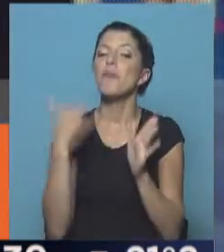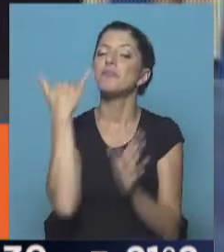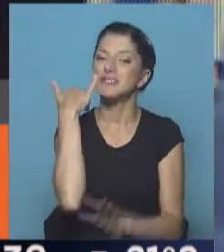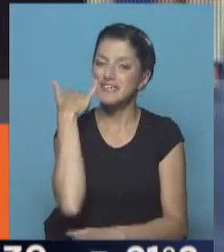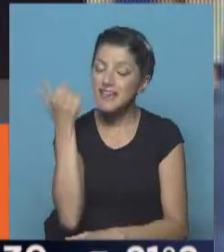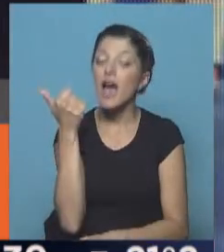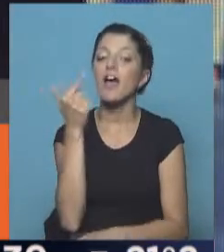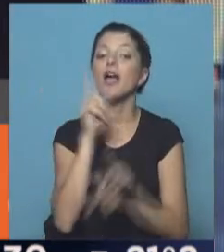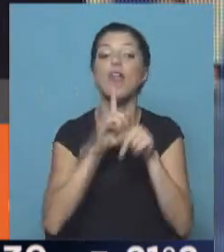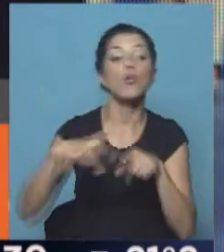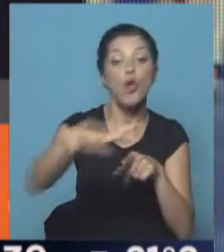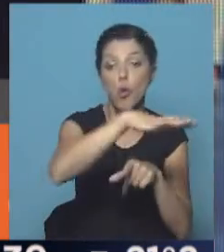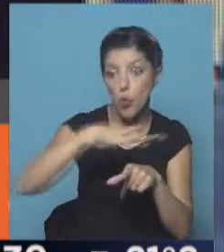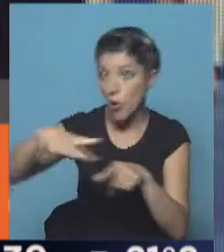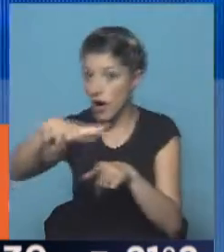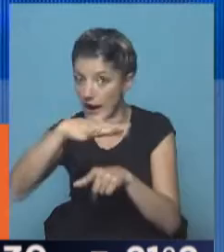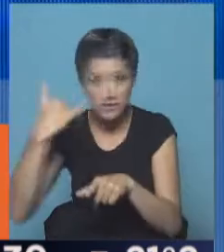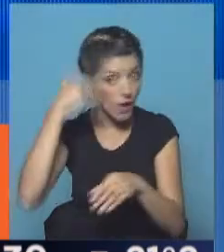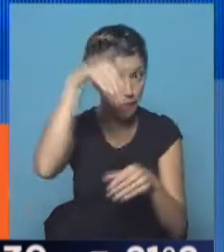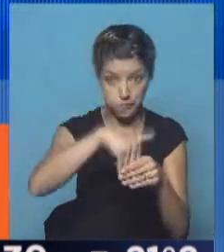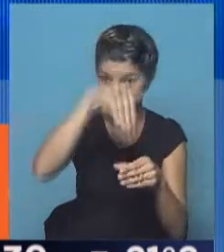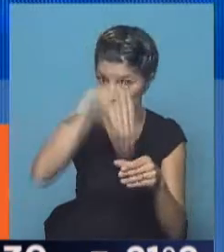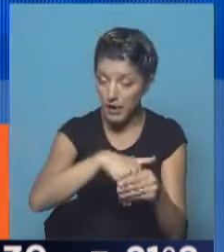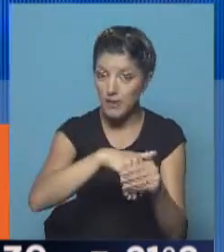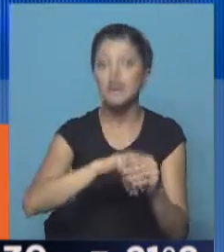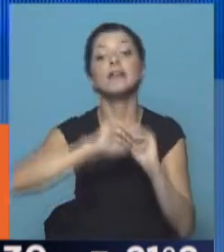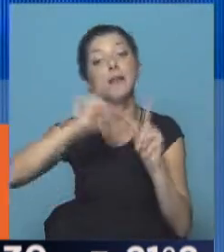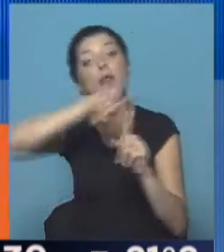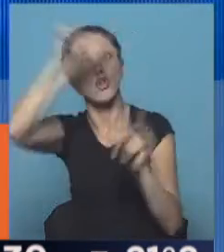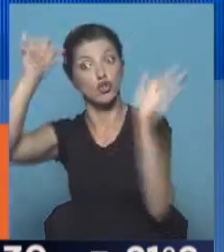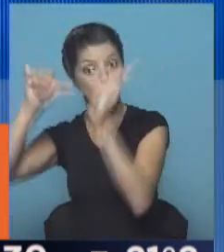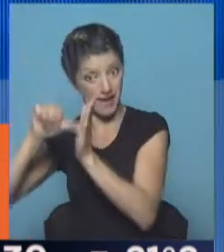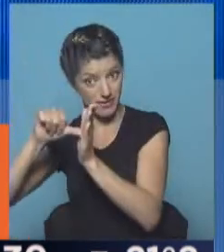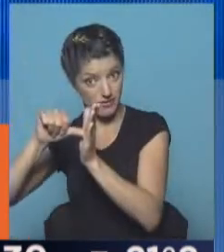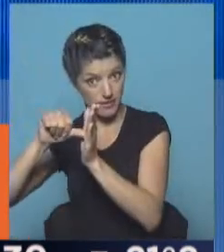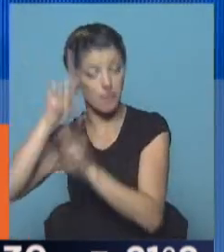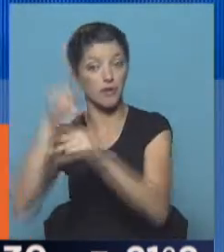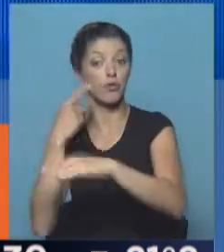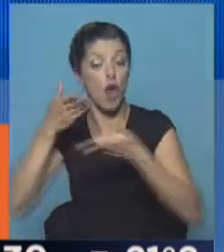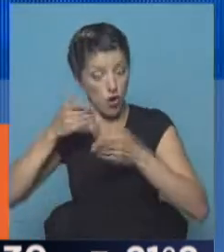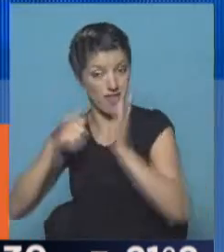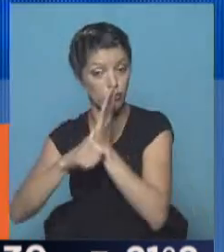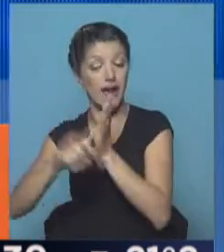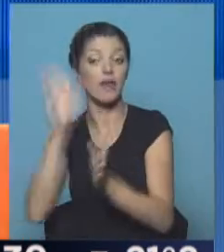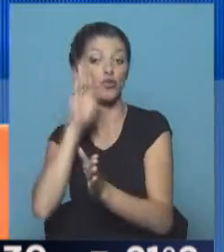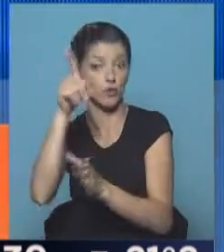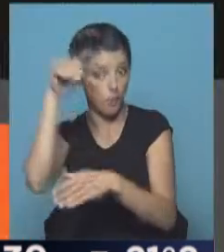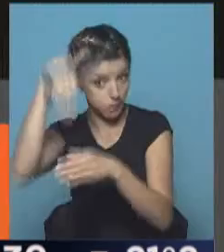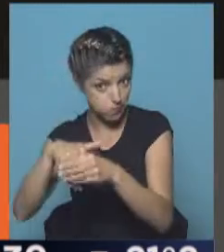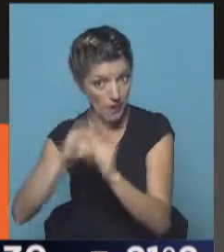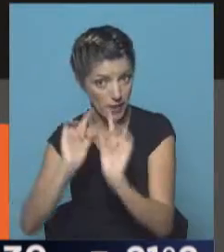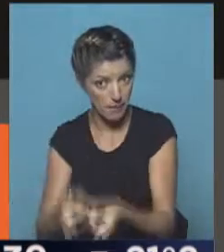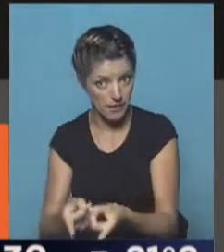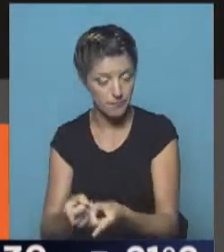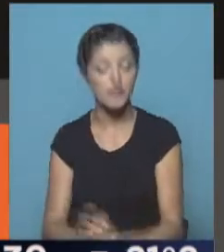votando en muchos estados y se está votando en el exterior. En algunos estados se teme una desmovilización de los demócratas porque